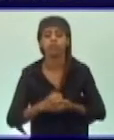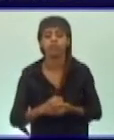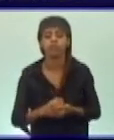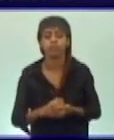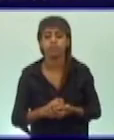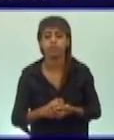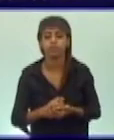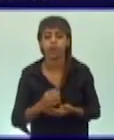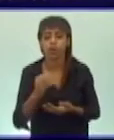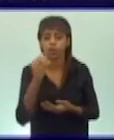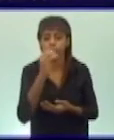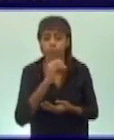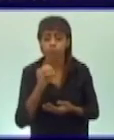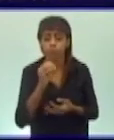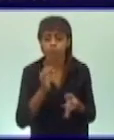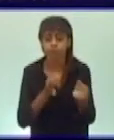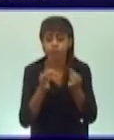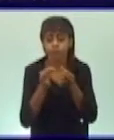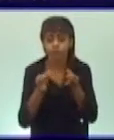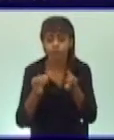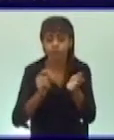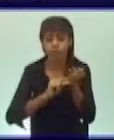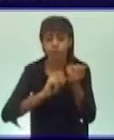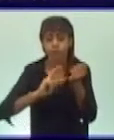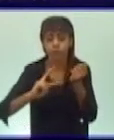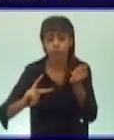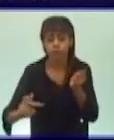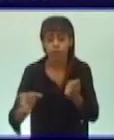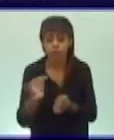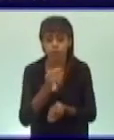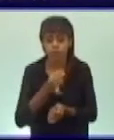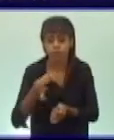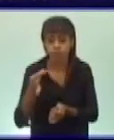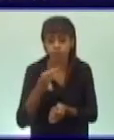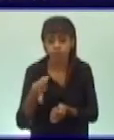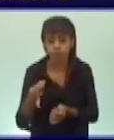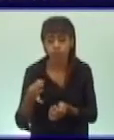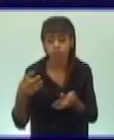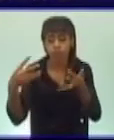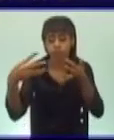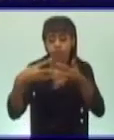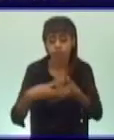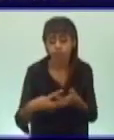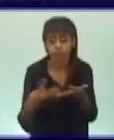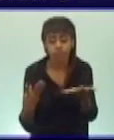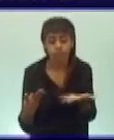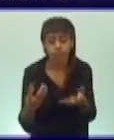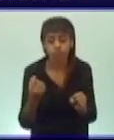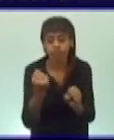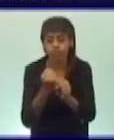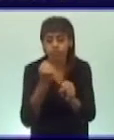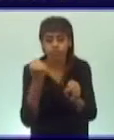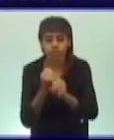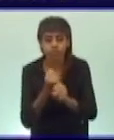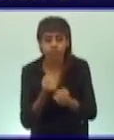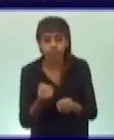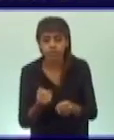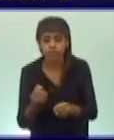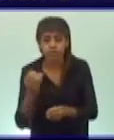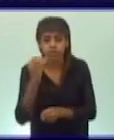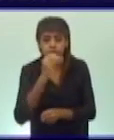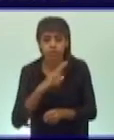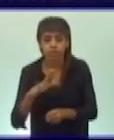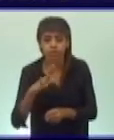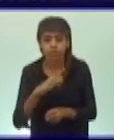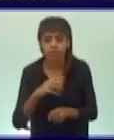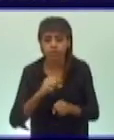órganos que funcionan a nivel de provincia y municipio, que logran establecer estrechos vínculos de trabajo con las organizaciones de